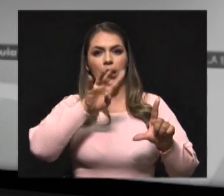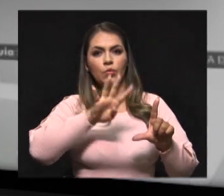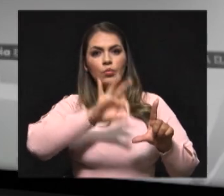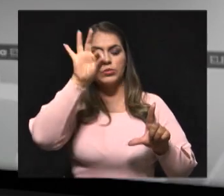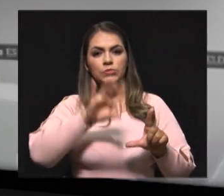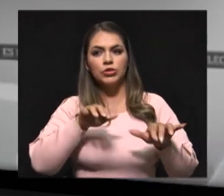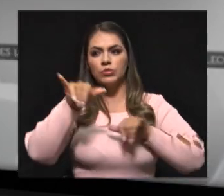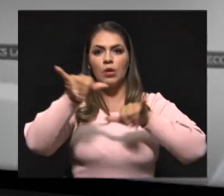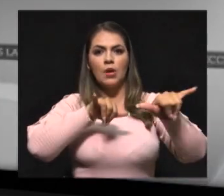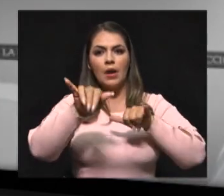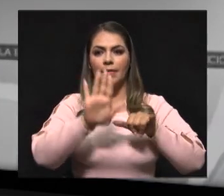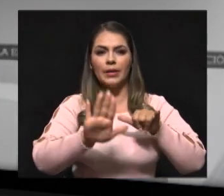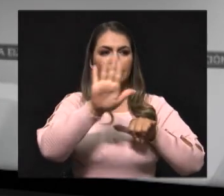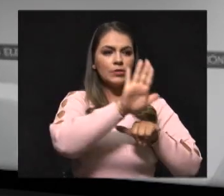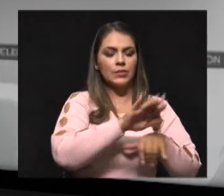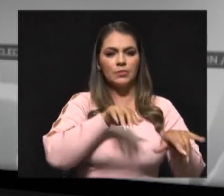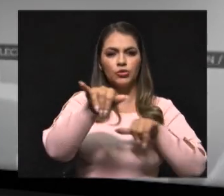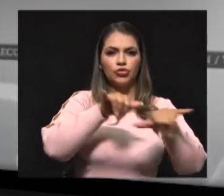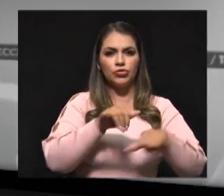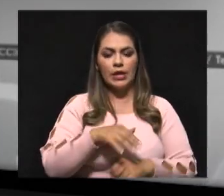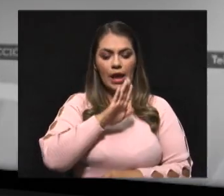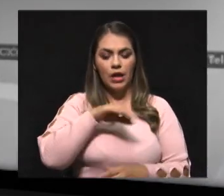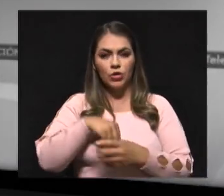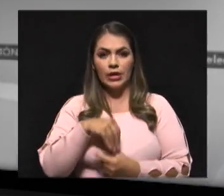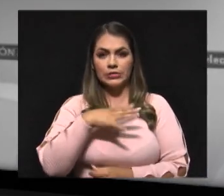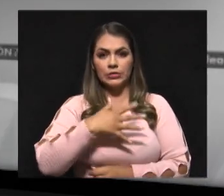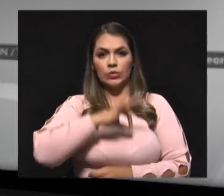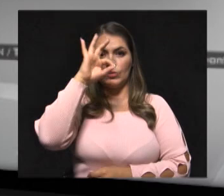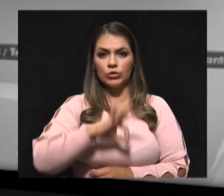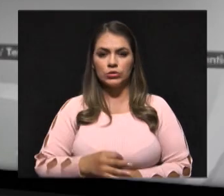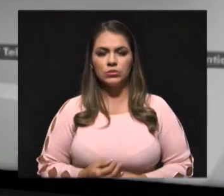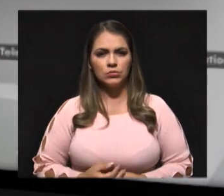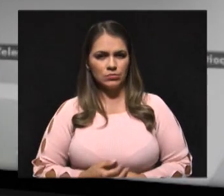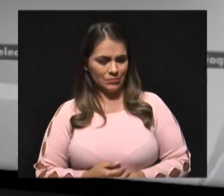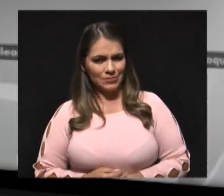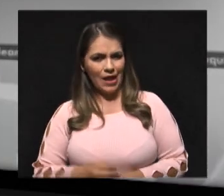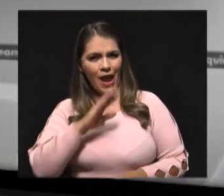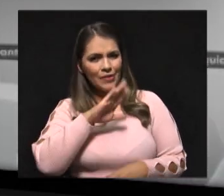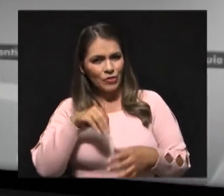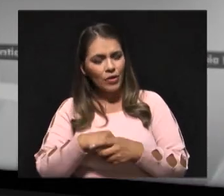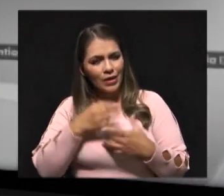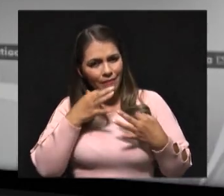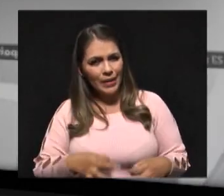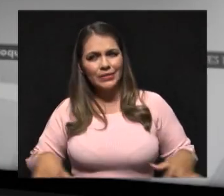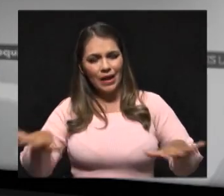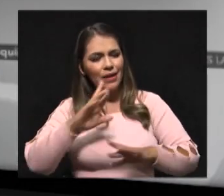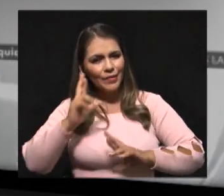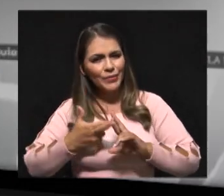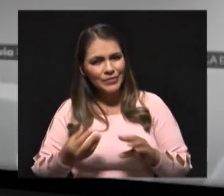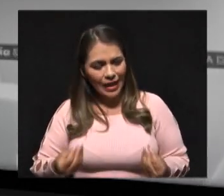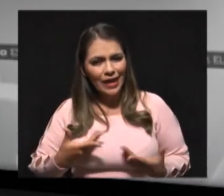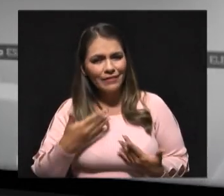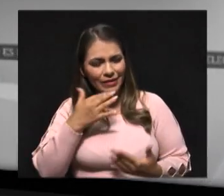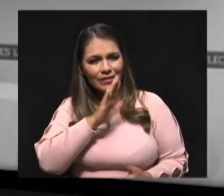nosotros mismos entre departamentos pero antioquia el 5 por encima del país somos un atractivo un imán real la gente nos reconocía